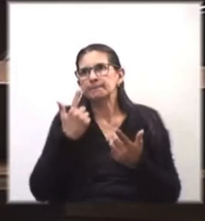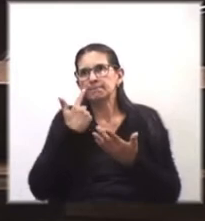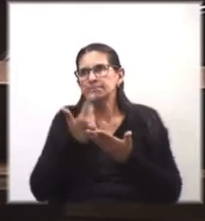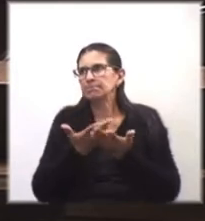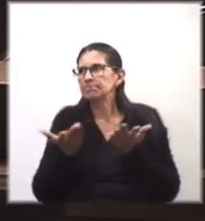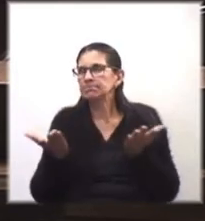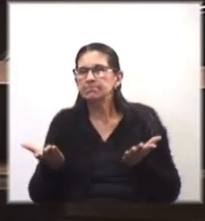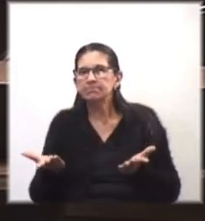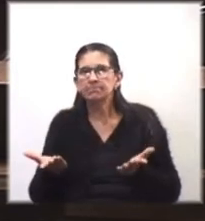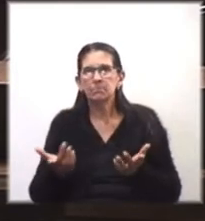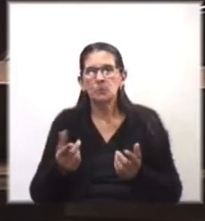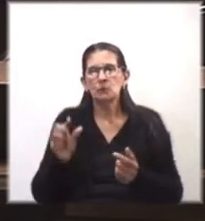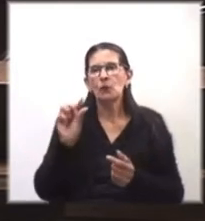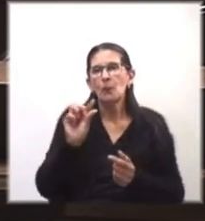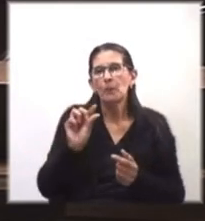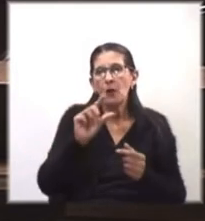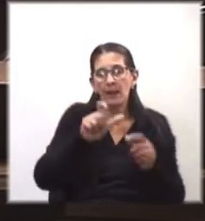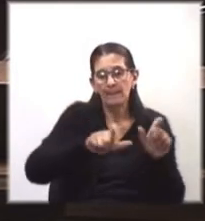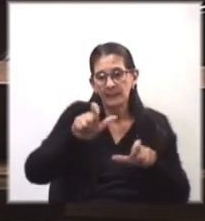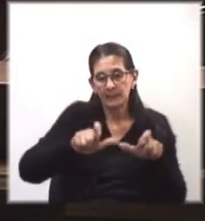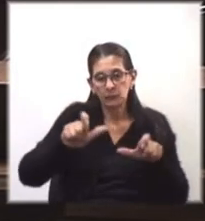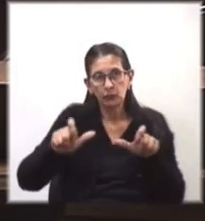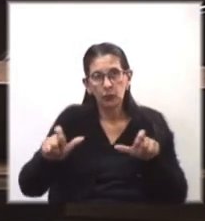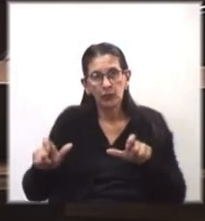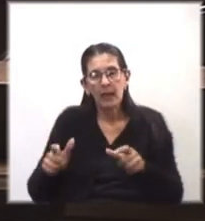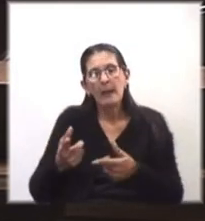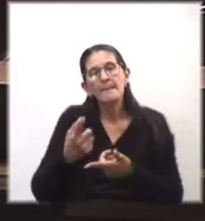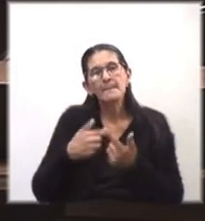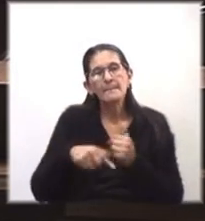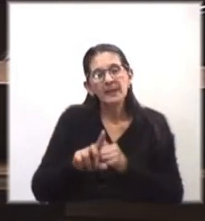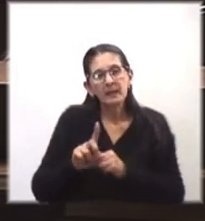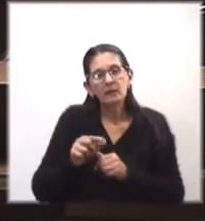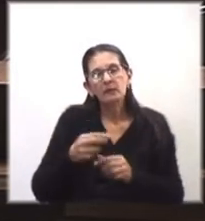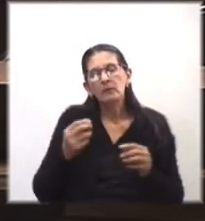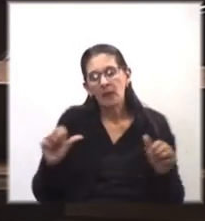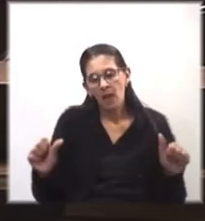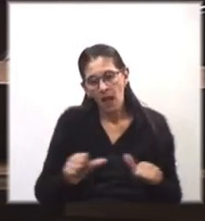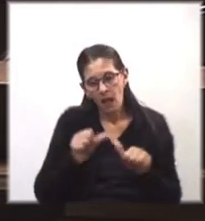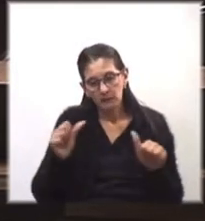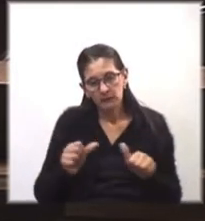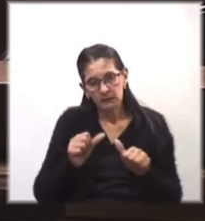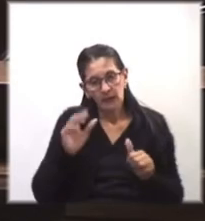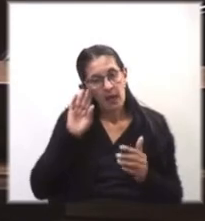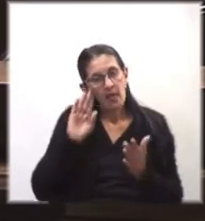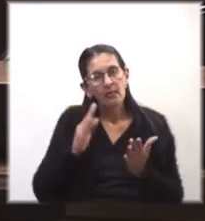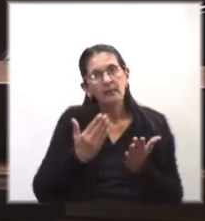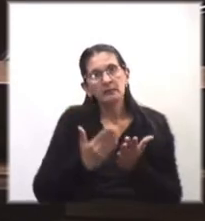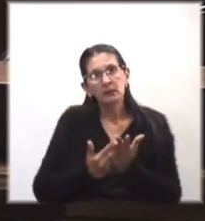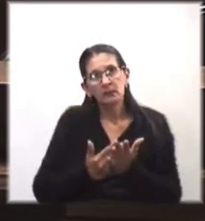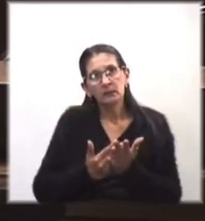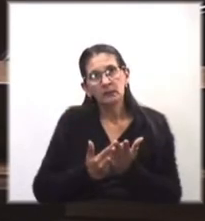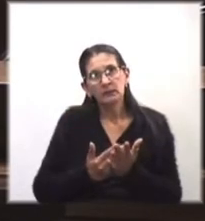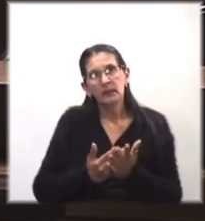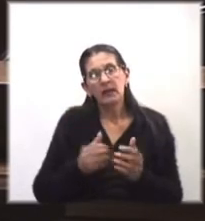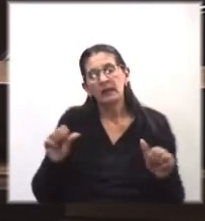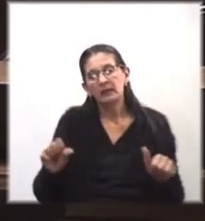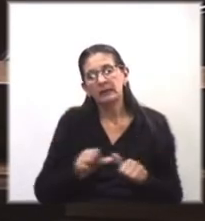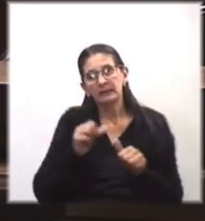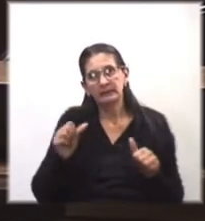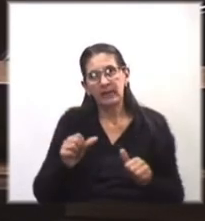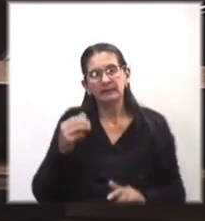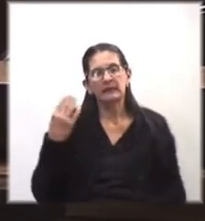había poca gente. Pero lo que hace la dictadura es decirles que el acto se hace